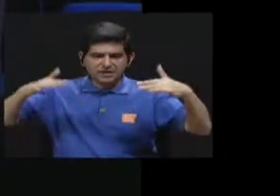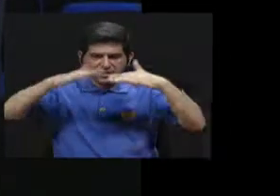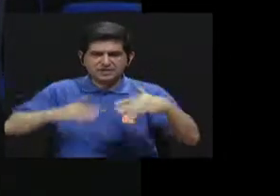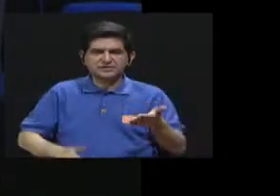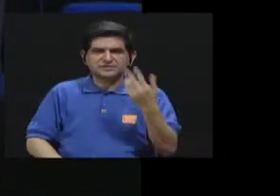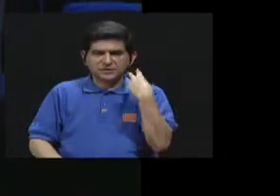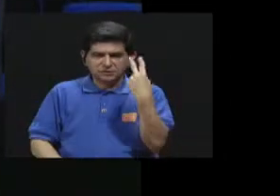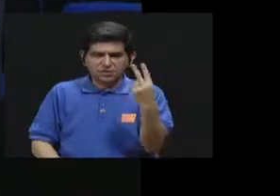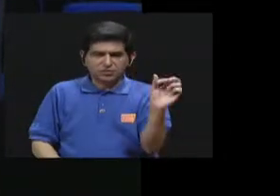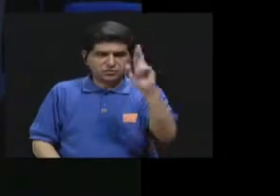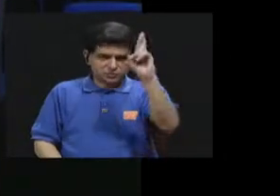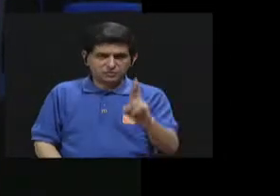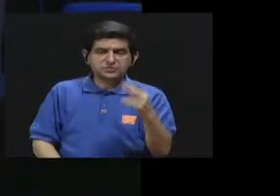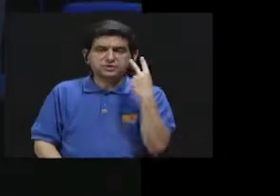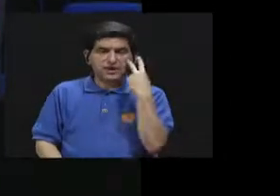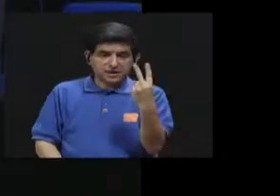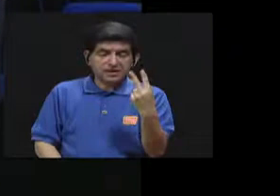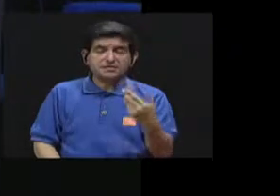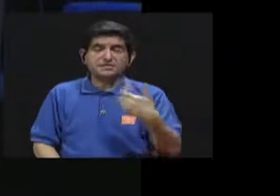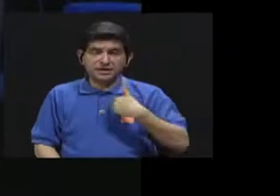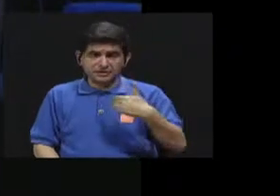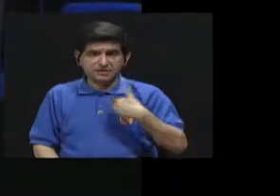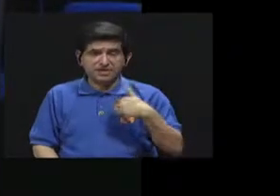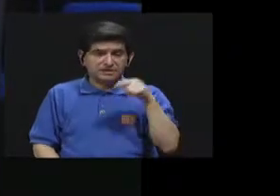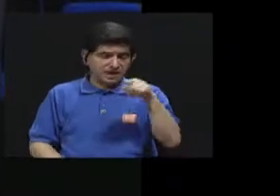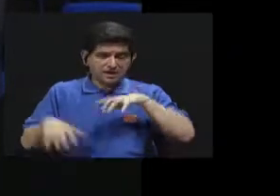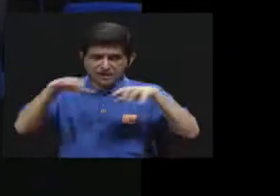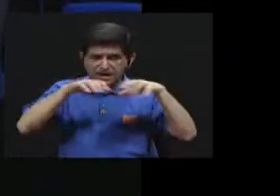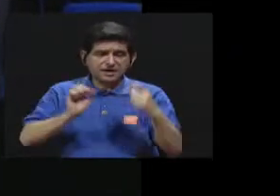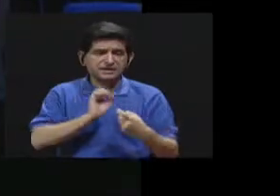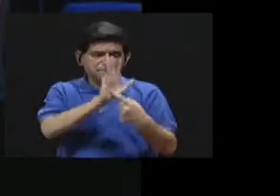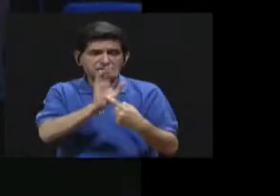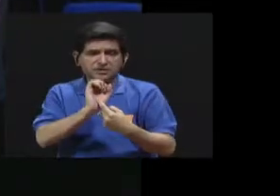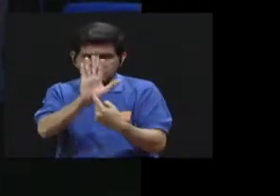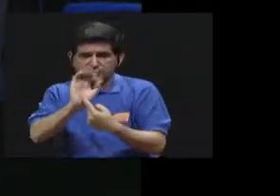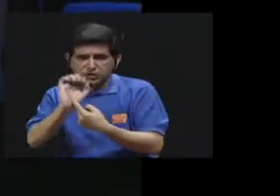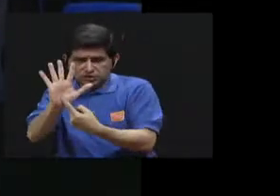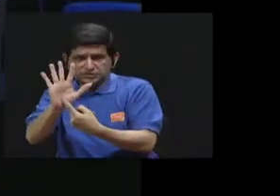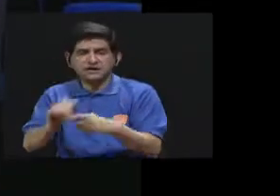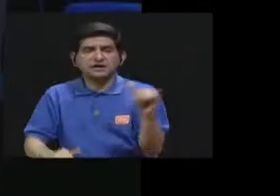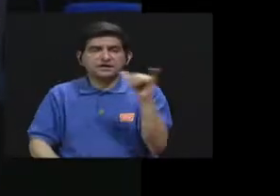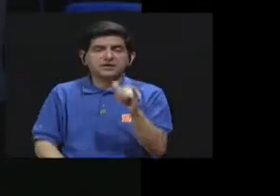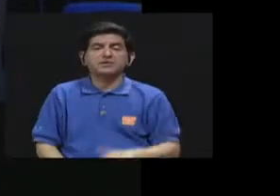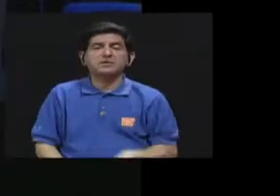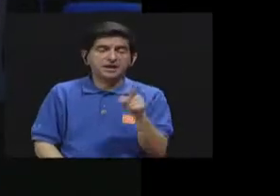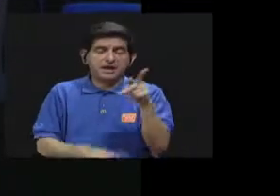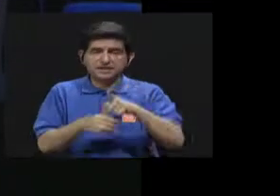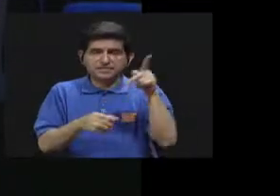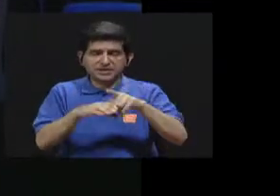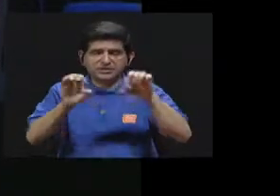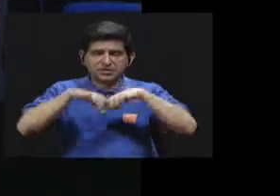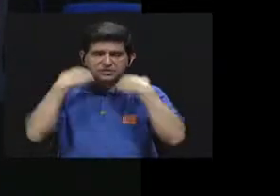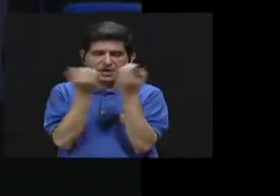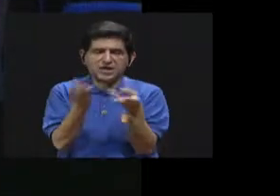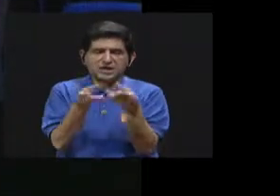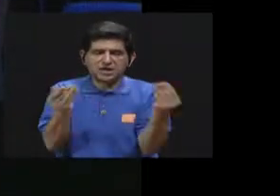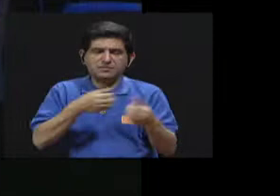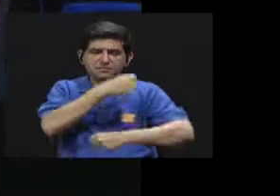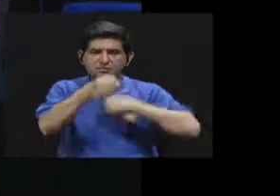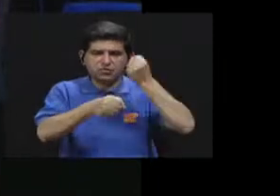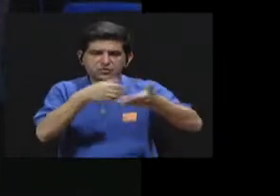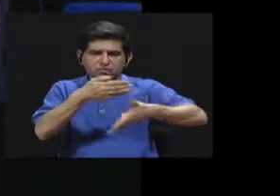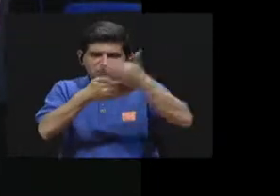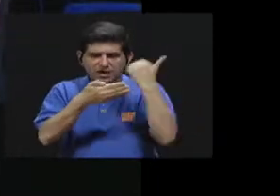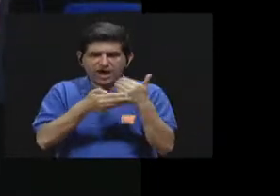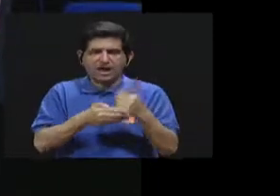precisamente a Adriana, pues tiene amplia experiencia, no solo además conoce el medio audiovisual costarricense y ha visto lo que estuvo durante el